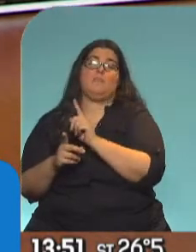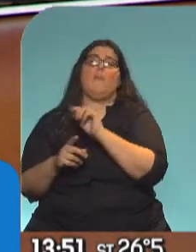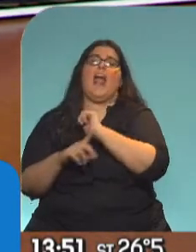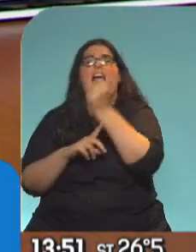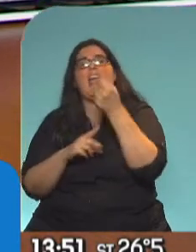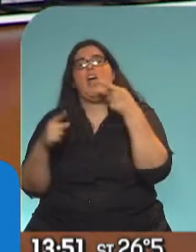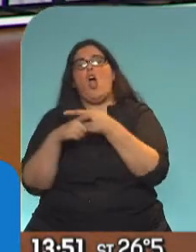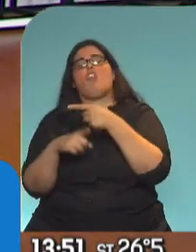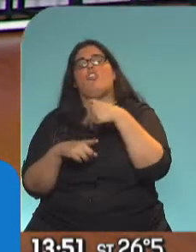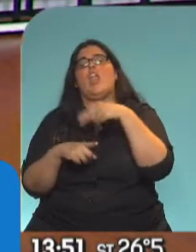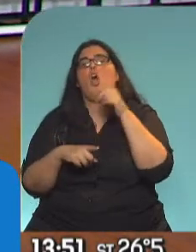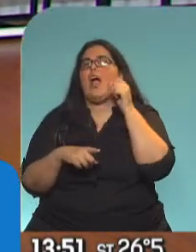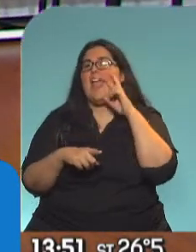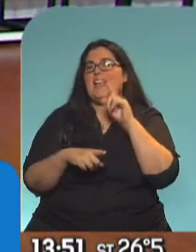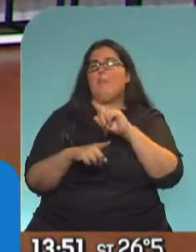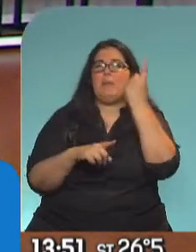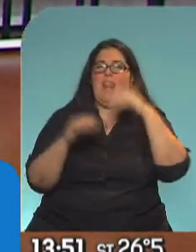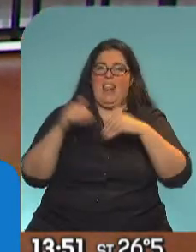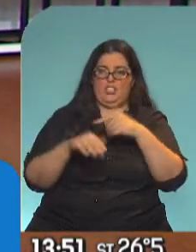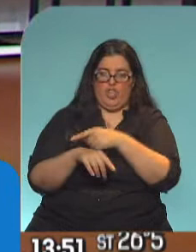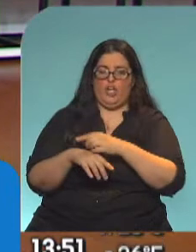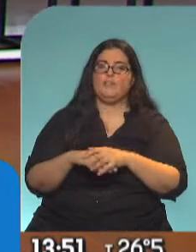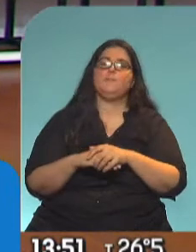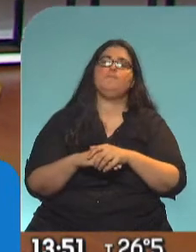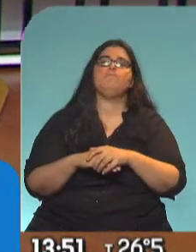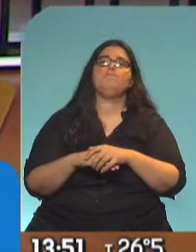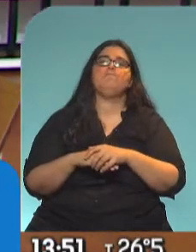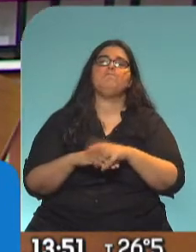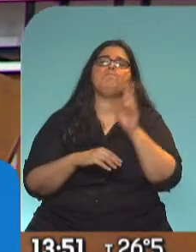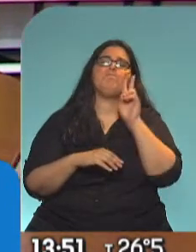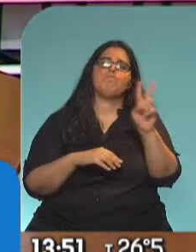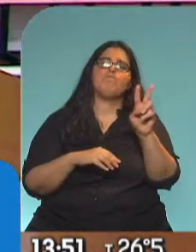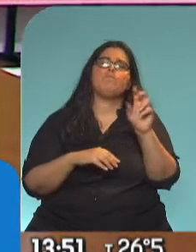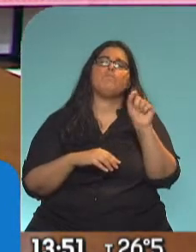en la primera vuelta. Vemos aquí,